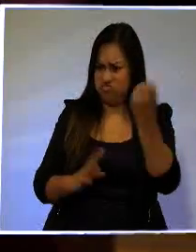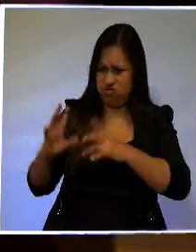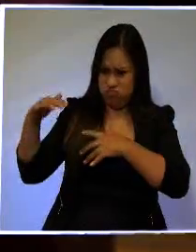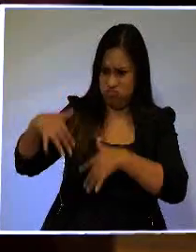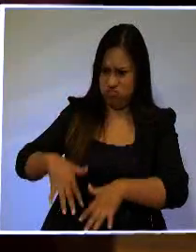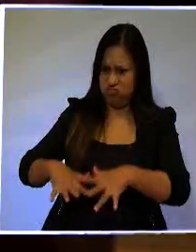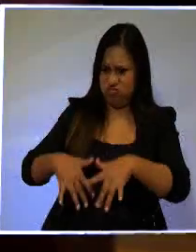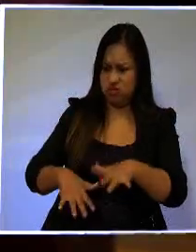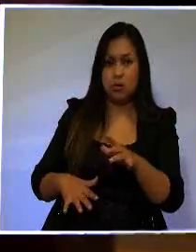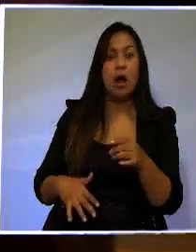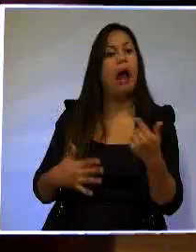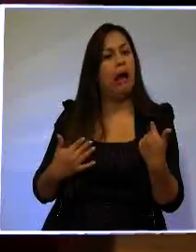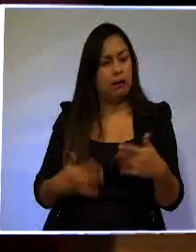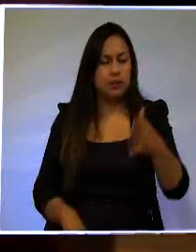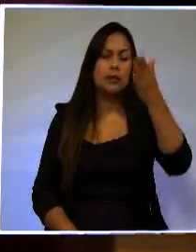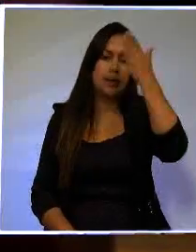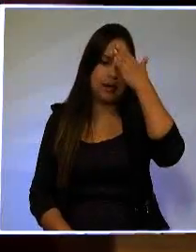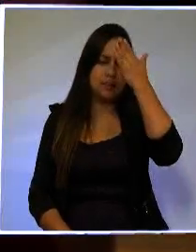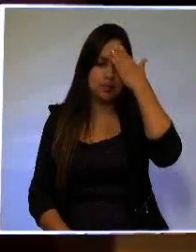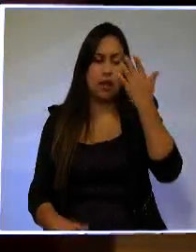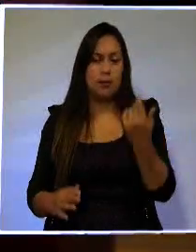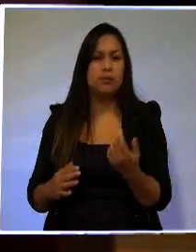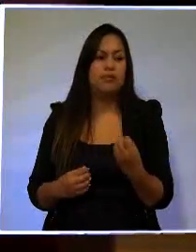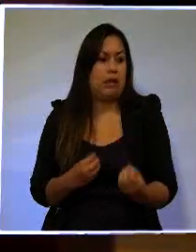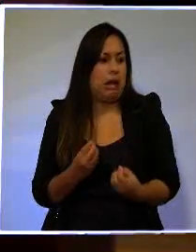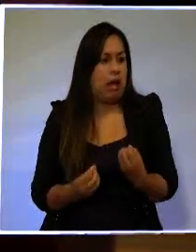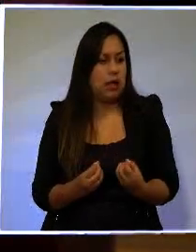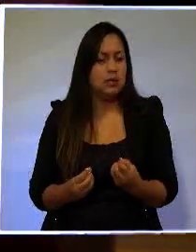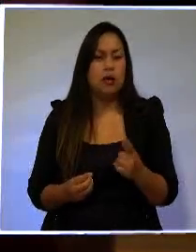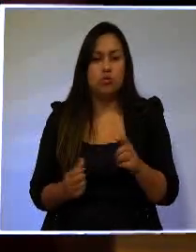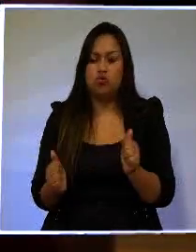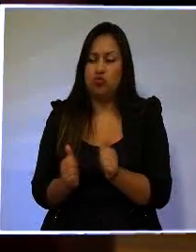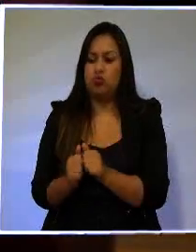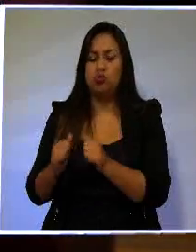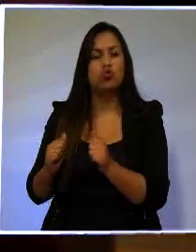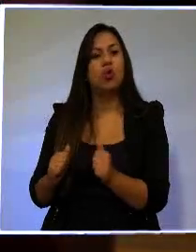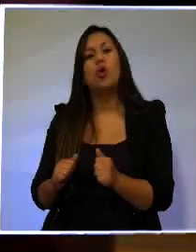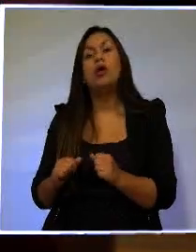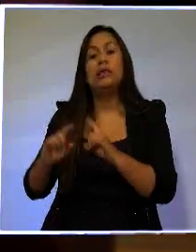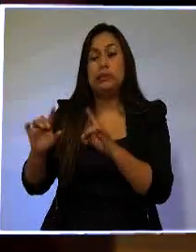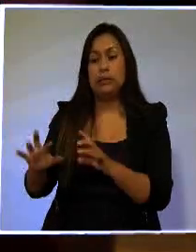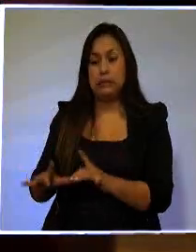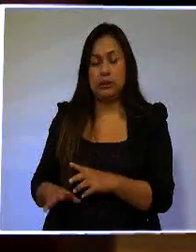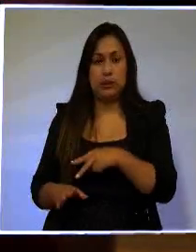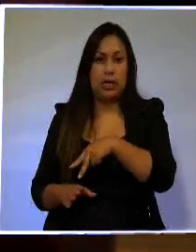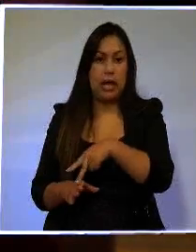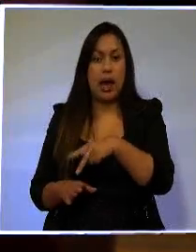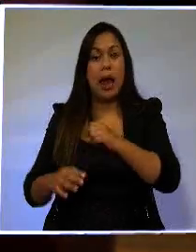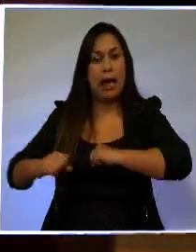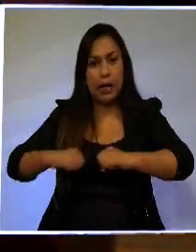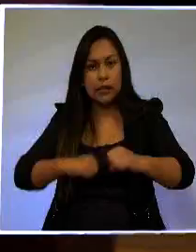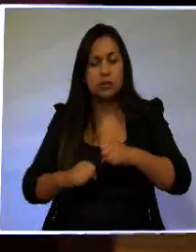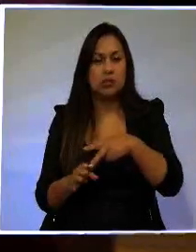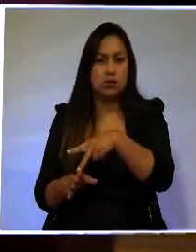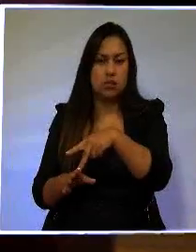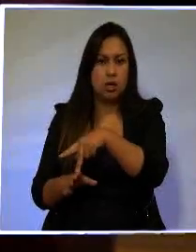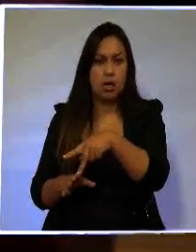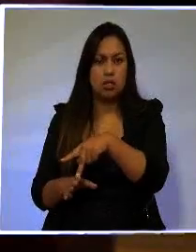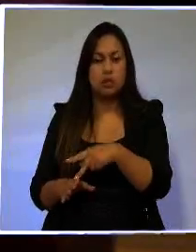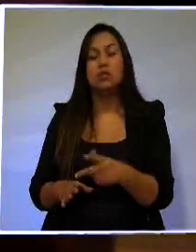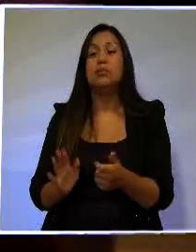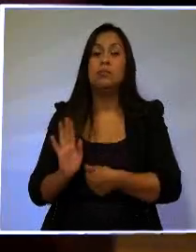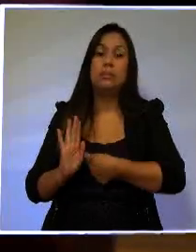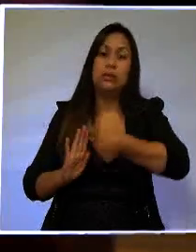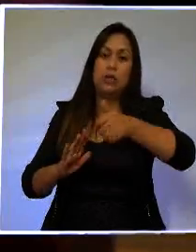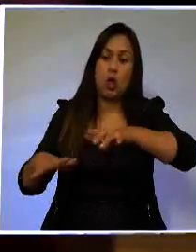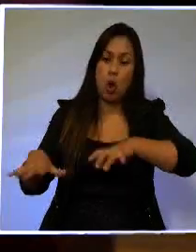tenemos un protocolo que lo estamos trabajando con la secretaría de gestión de riesgos con el Ministerio coordinador de seguridad para pasar